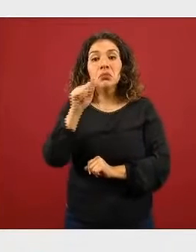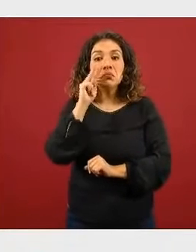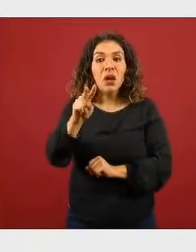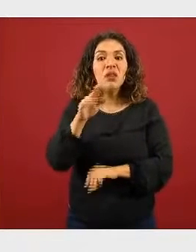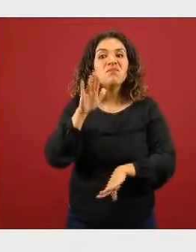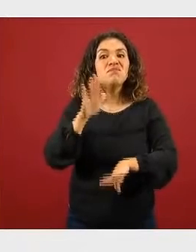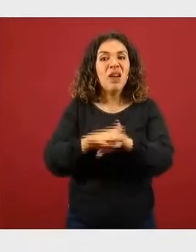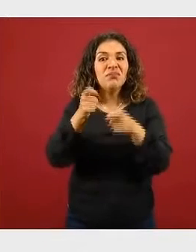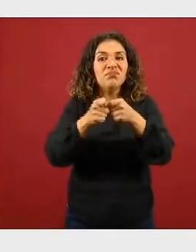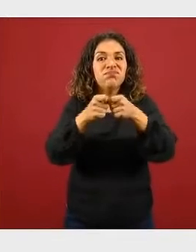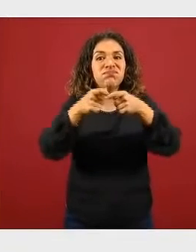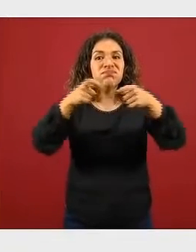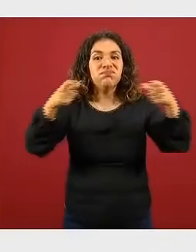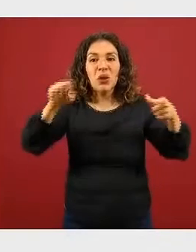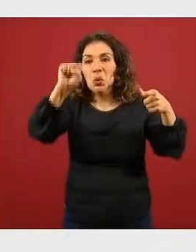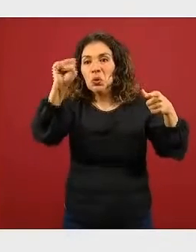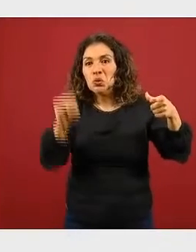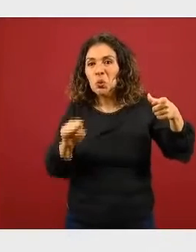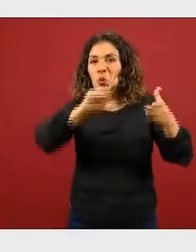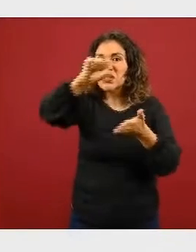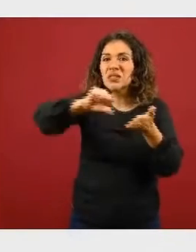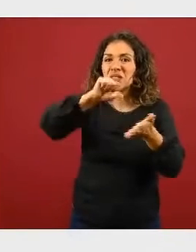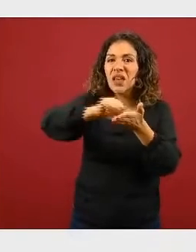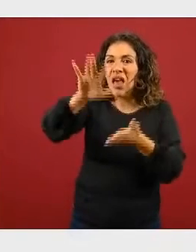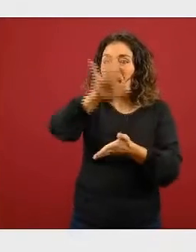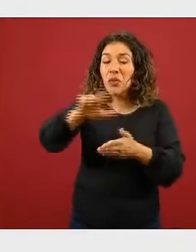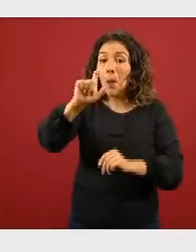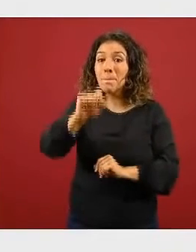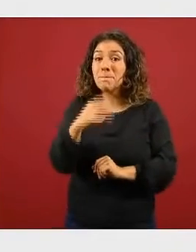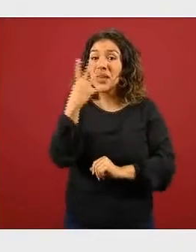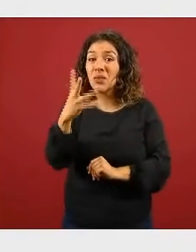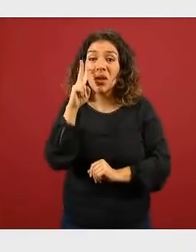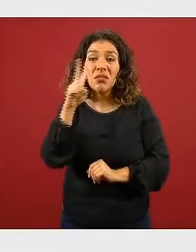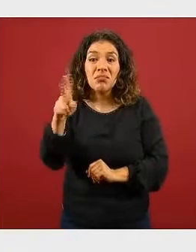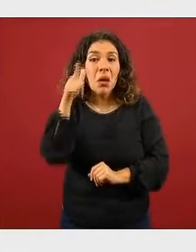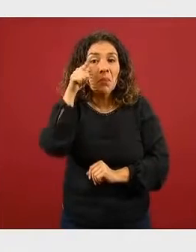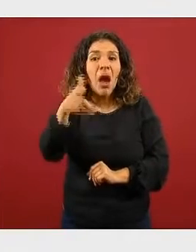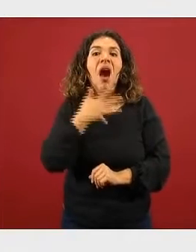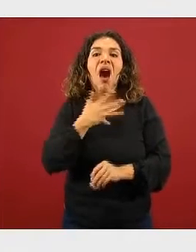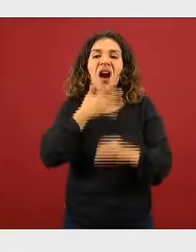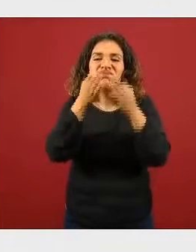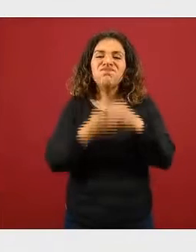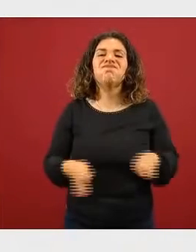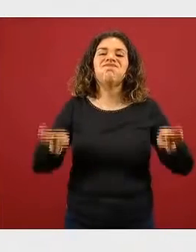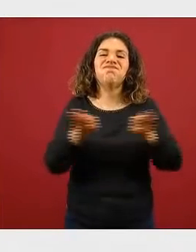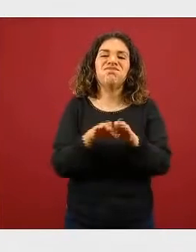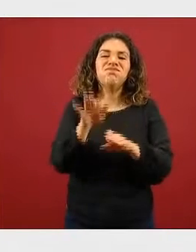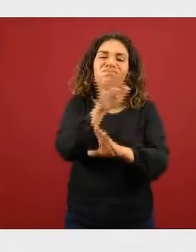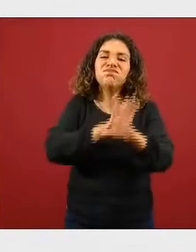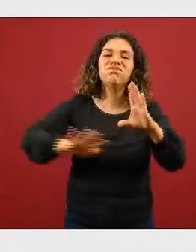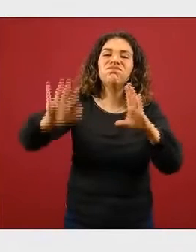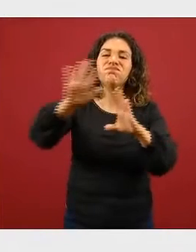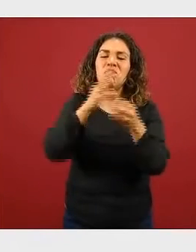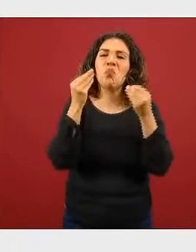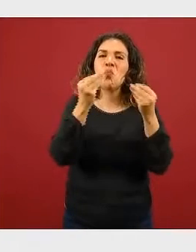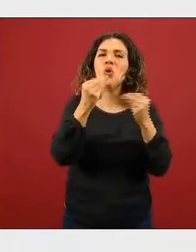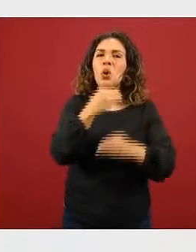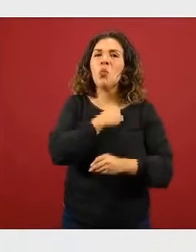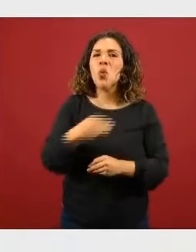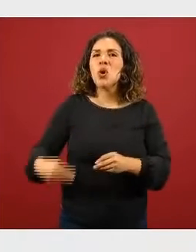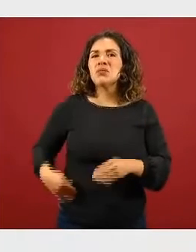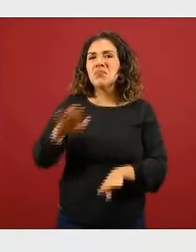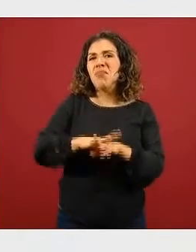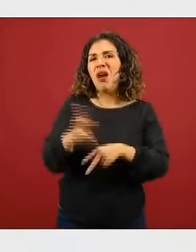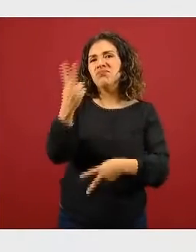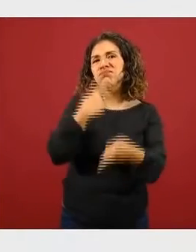más dispersión en el sur, en el centro. Aquí en la 24 ya es obvio que hay importante transmisión en muchos de los